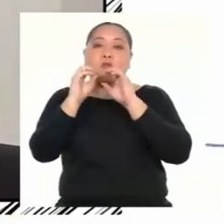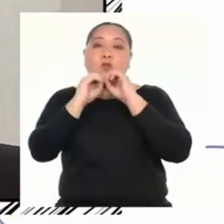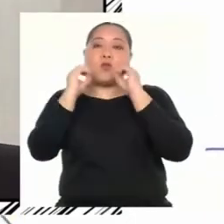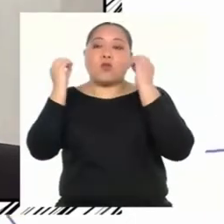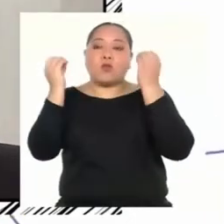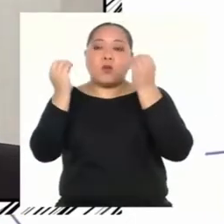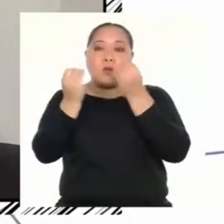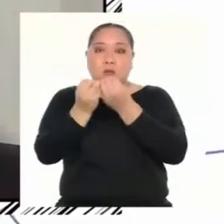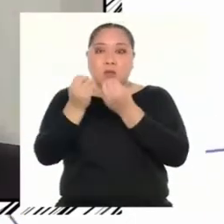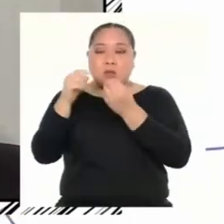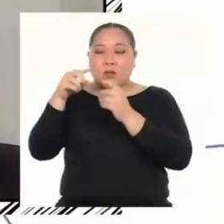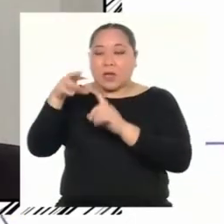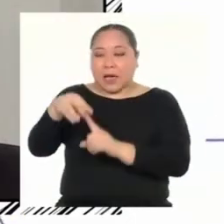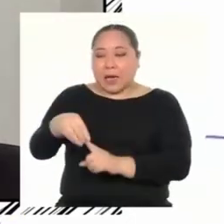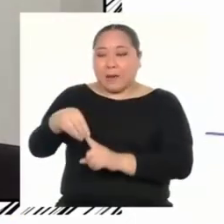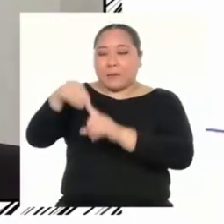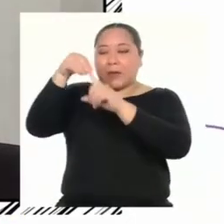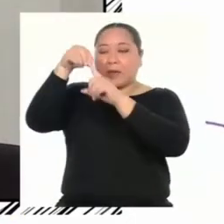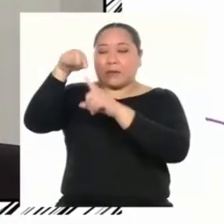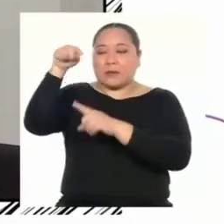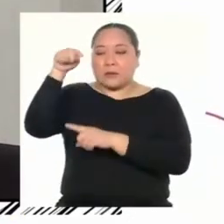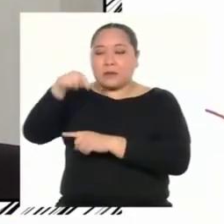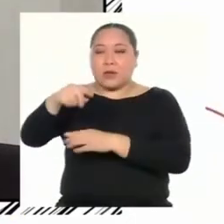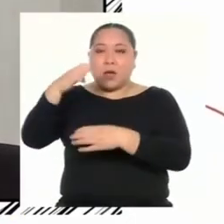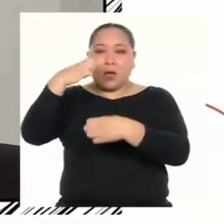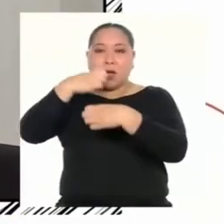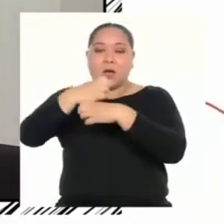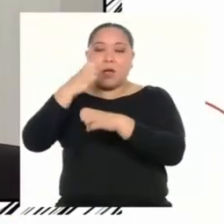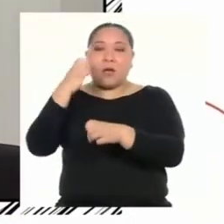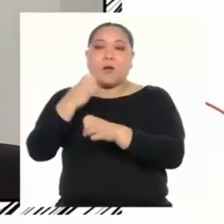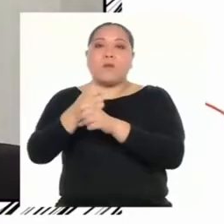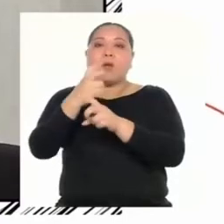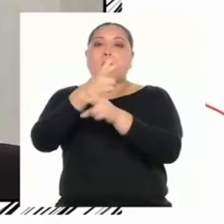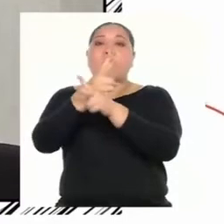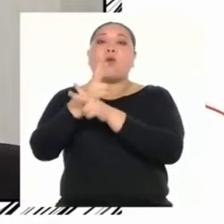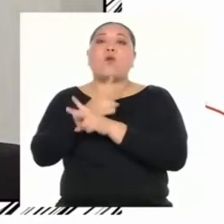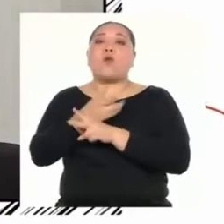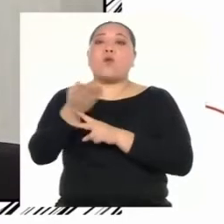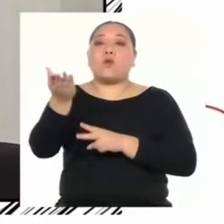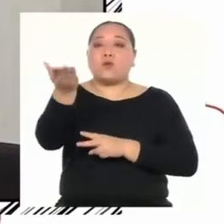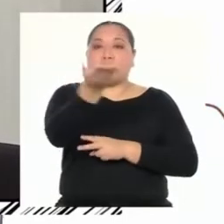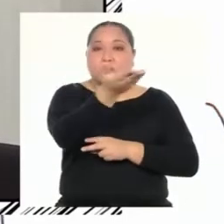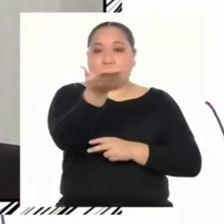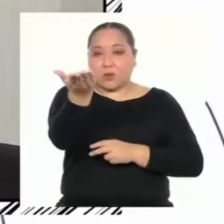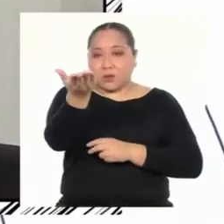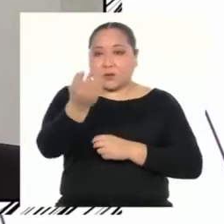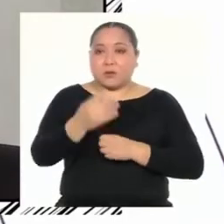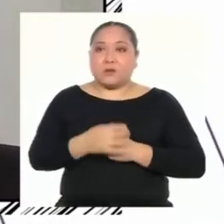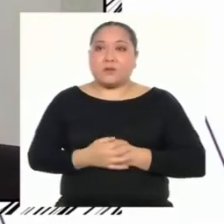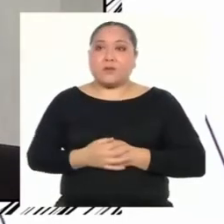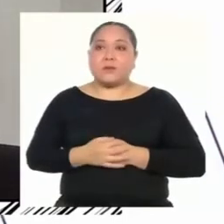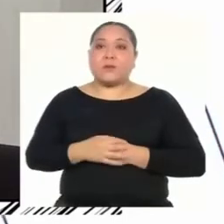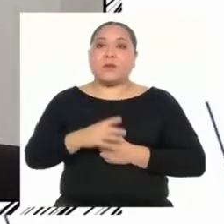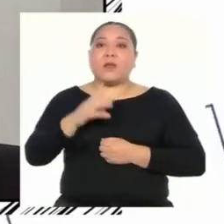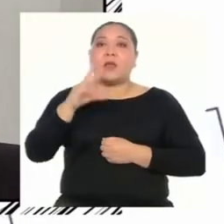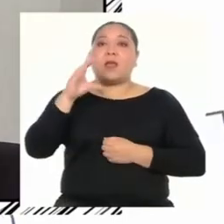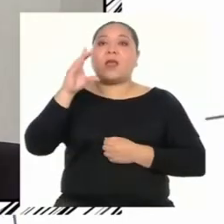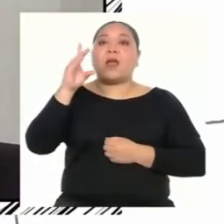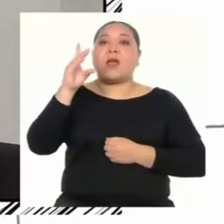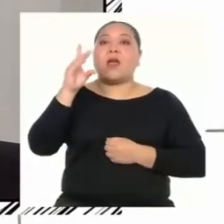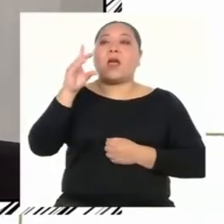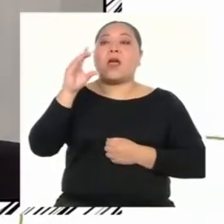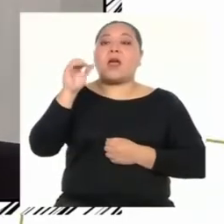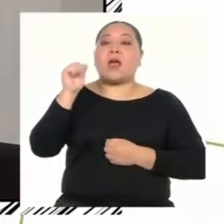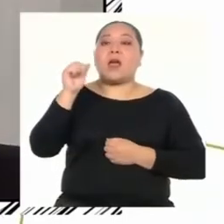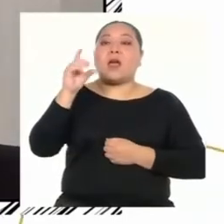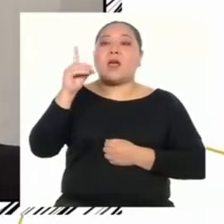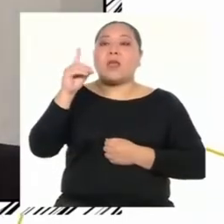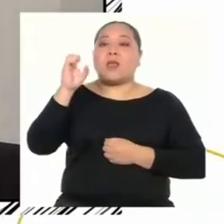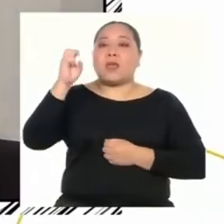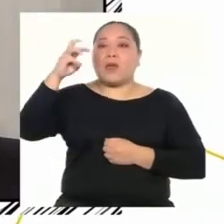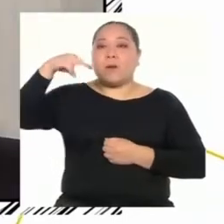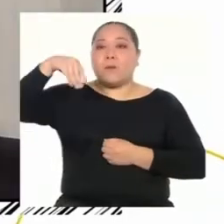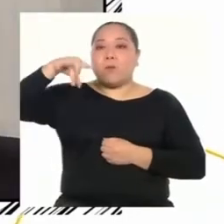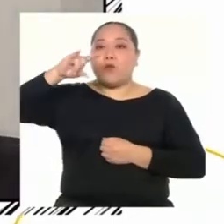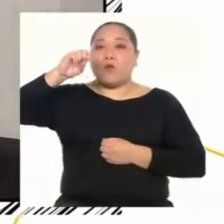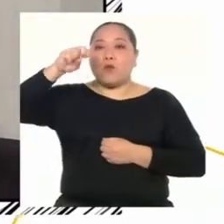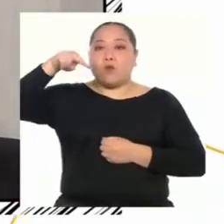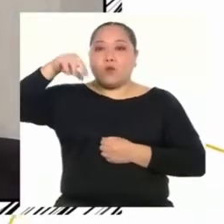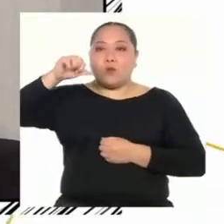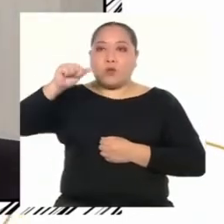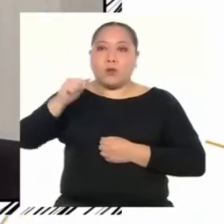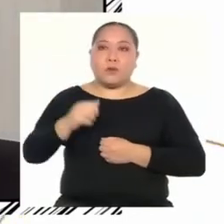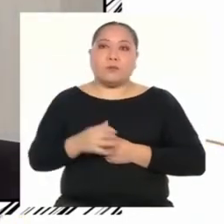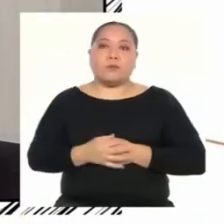es especialmente creada para cuidarlos a ustedes, ¿ya? La DEMUNA. Y